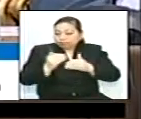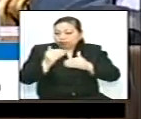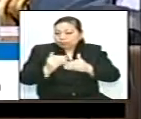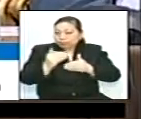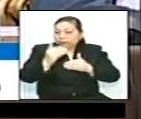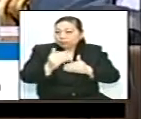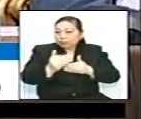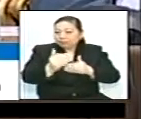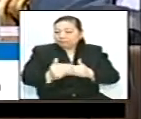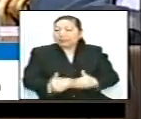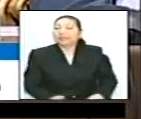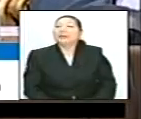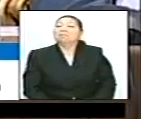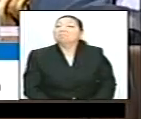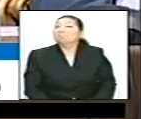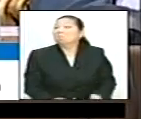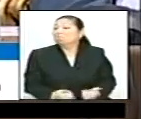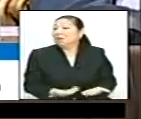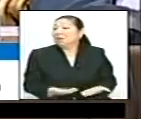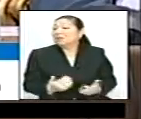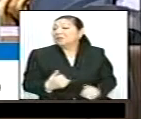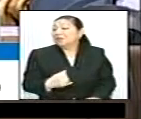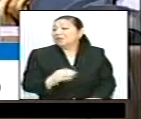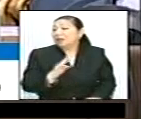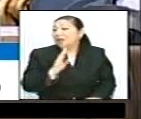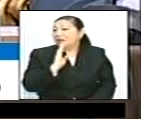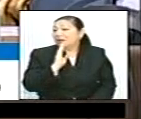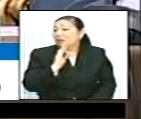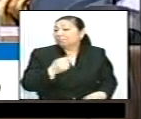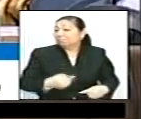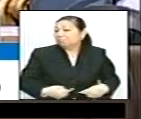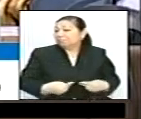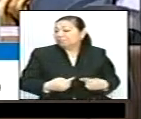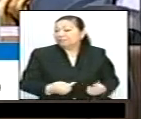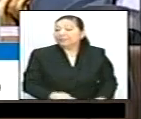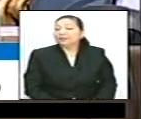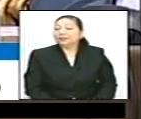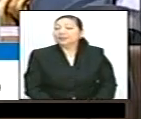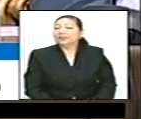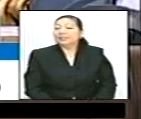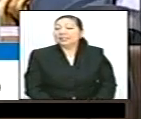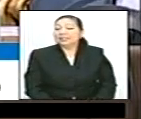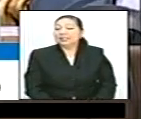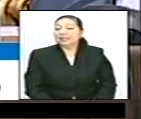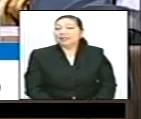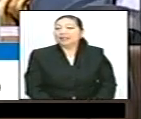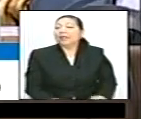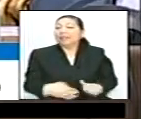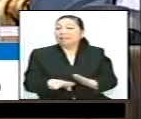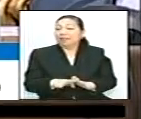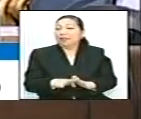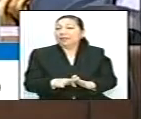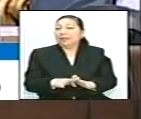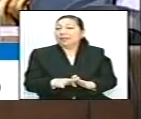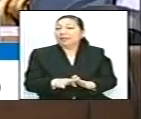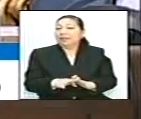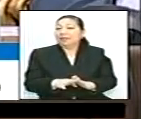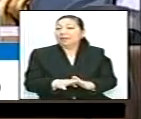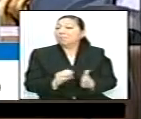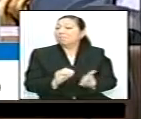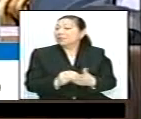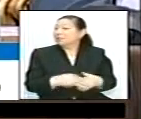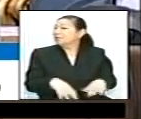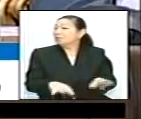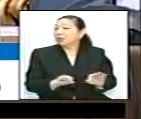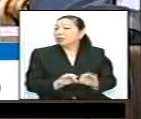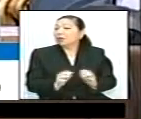plazo. Y bueno, si hablamos de ser competitivos, ministro, dentro de la parte maderable, me